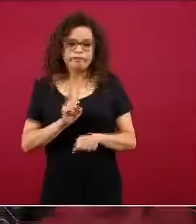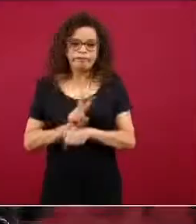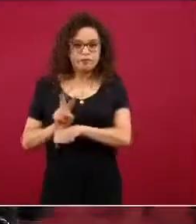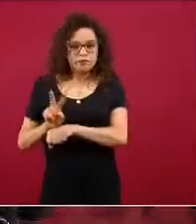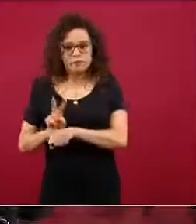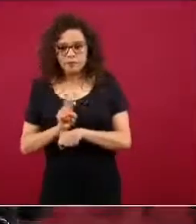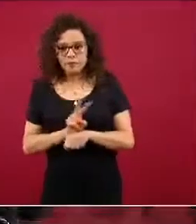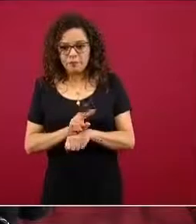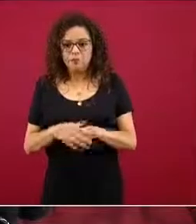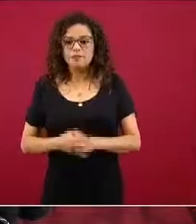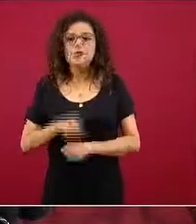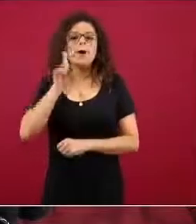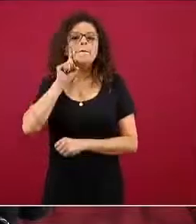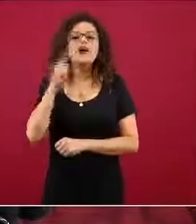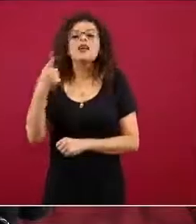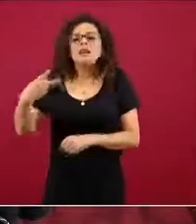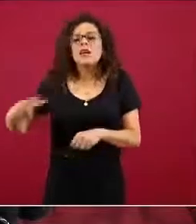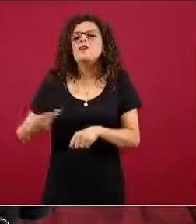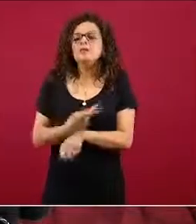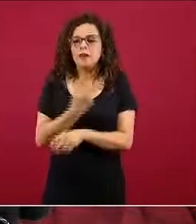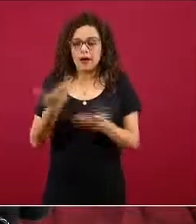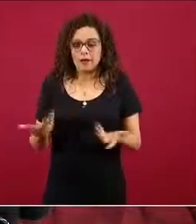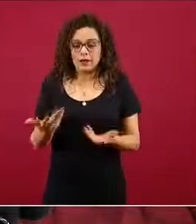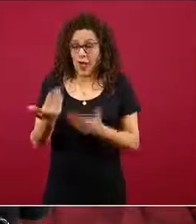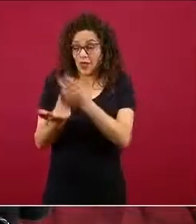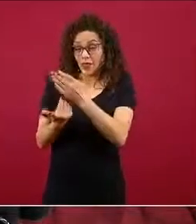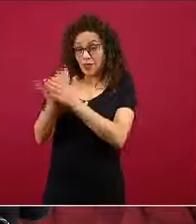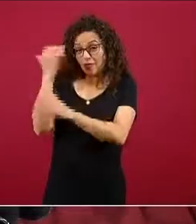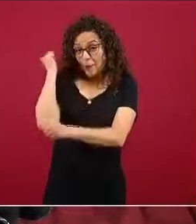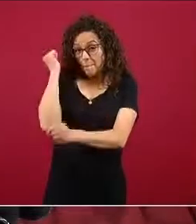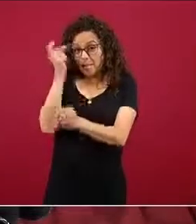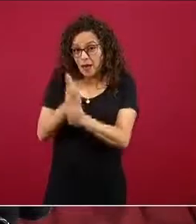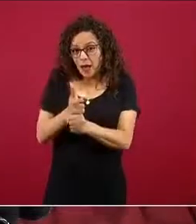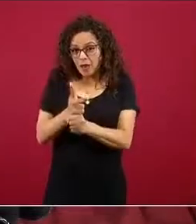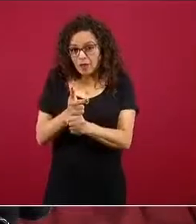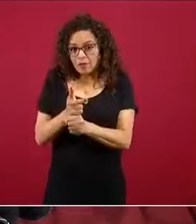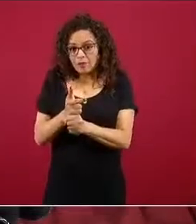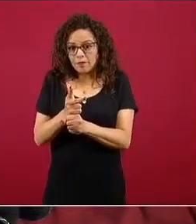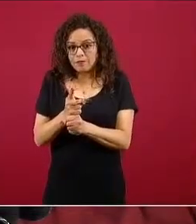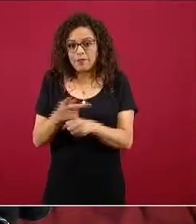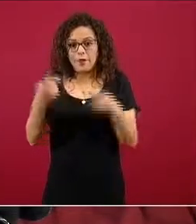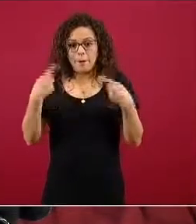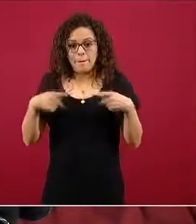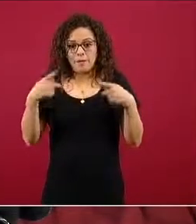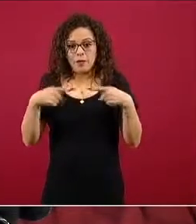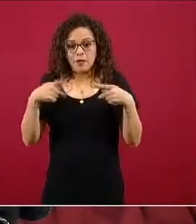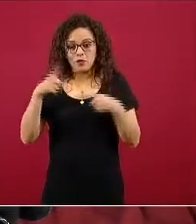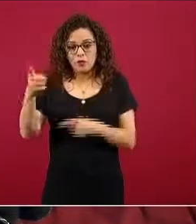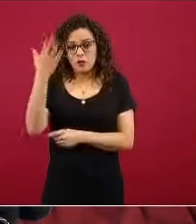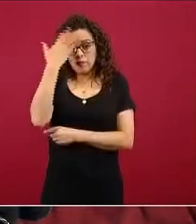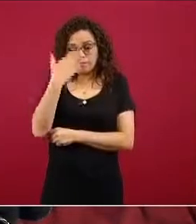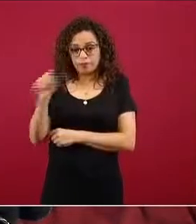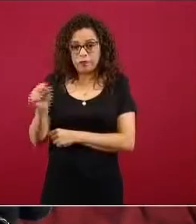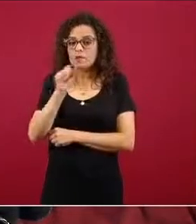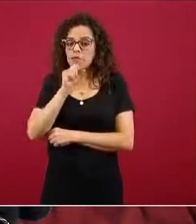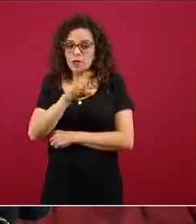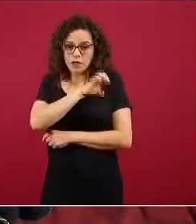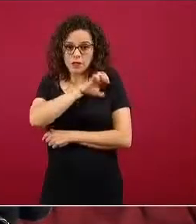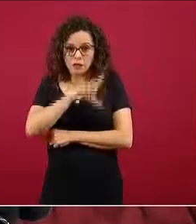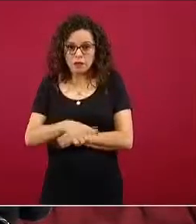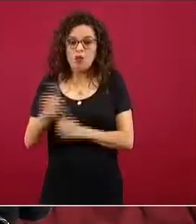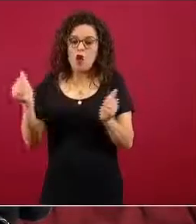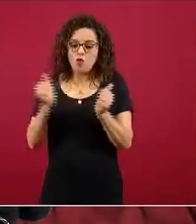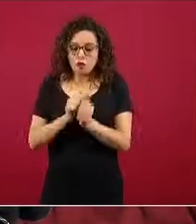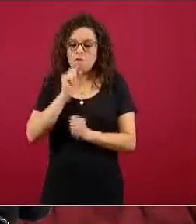¿Qué ocurrirá mañana? Mañana, muy temprano, personal especializado también a cargo del operativo y custodiado por las Fuerzas